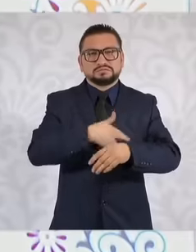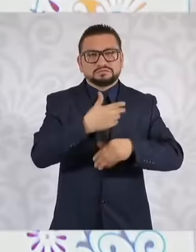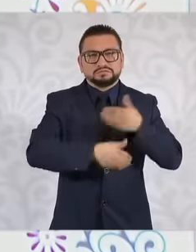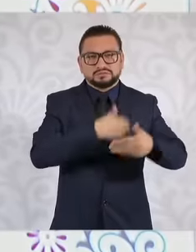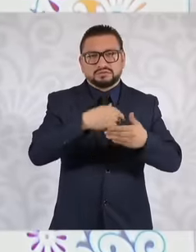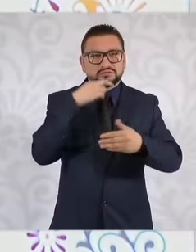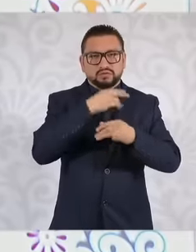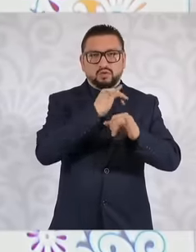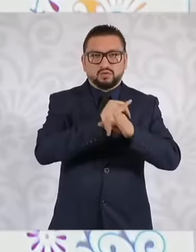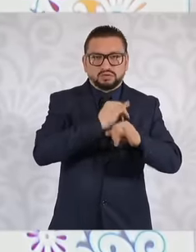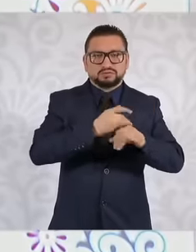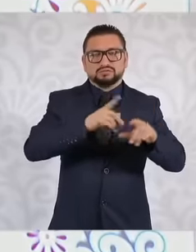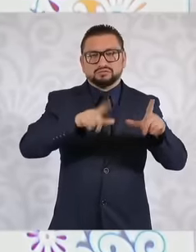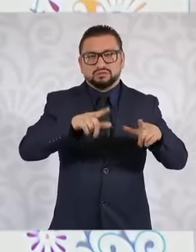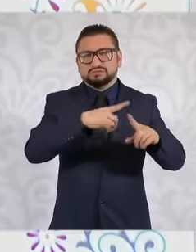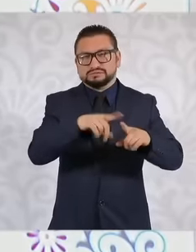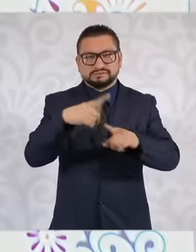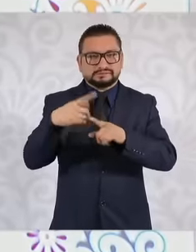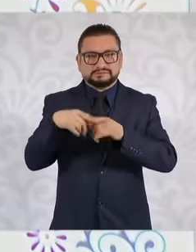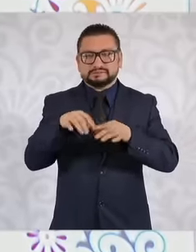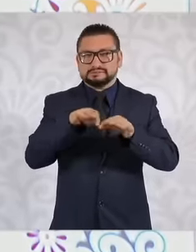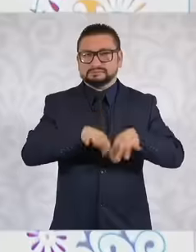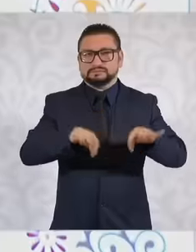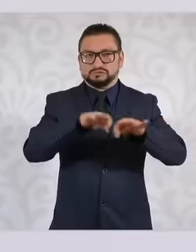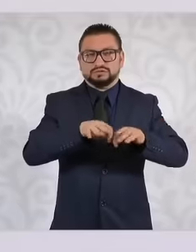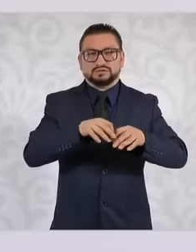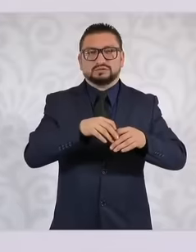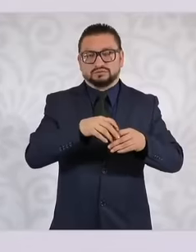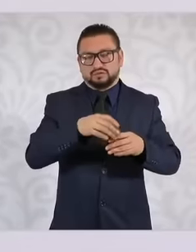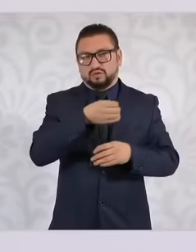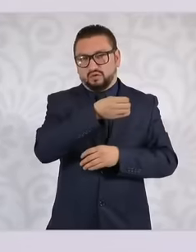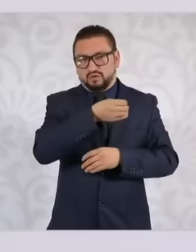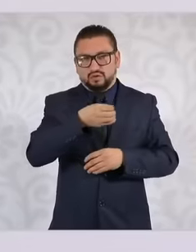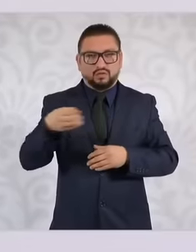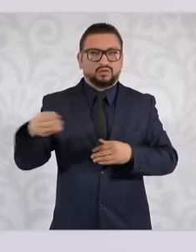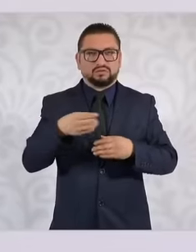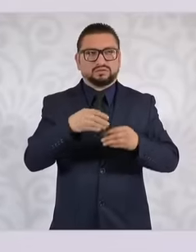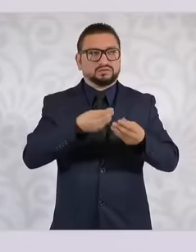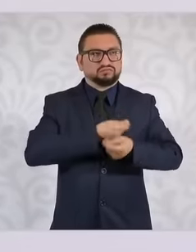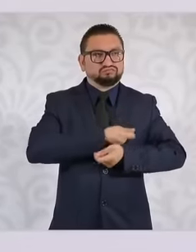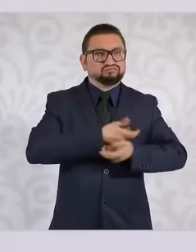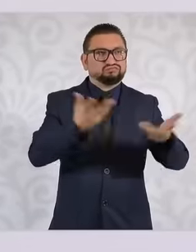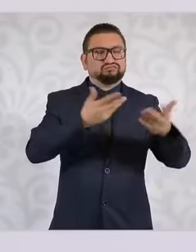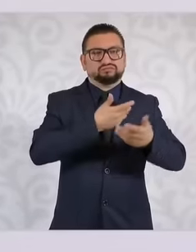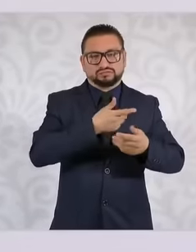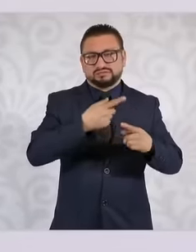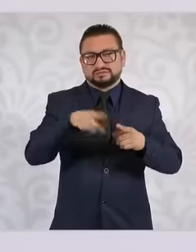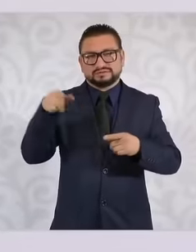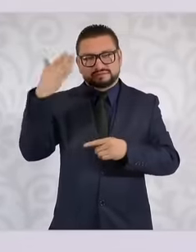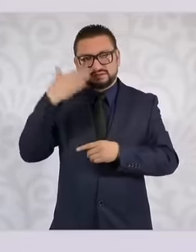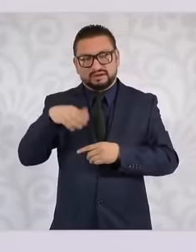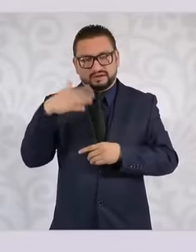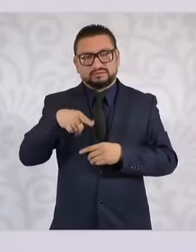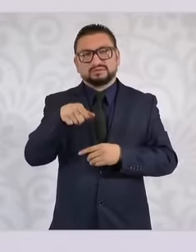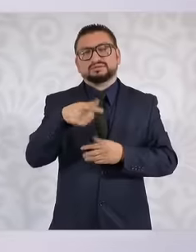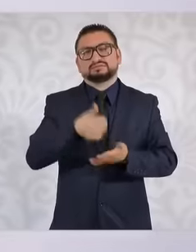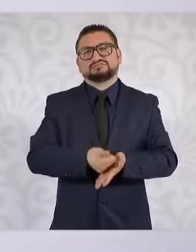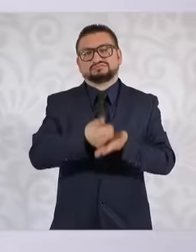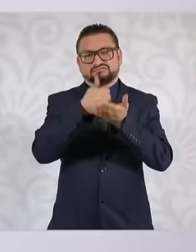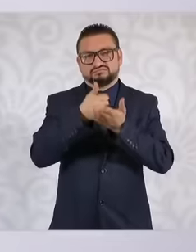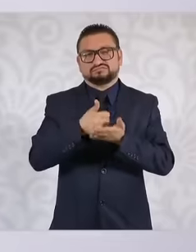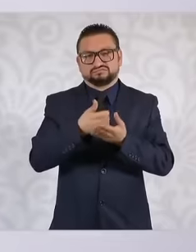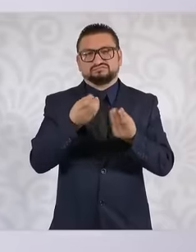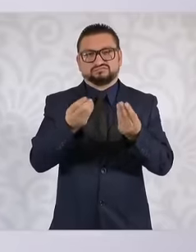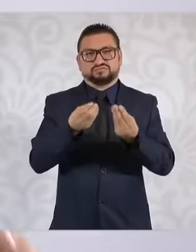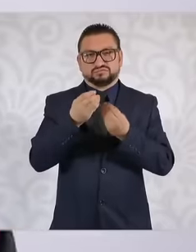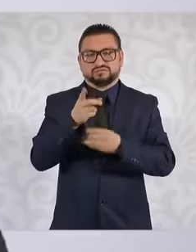eficientización y de operación logística, de distribución. Entonces, él va a ayudar mucho